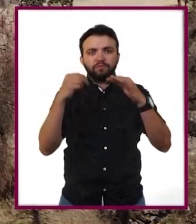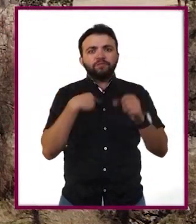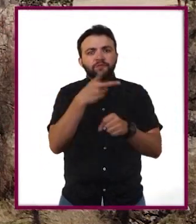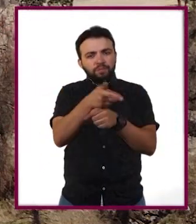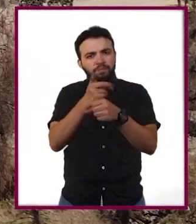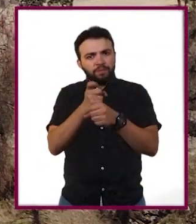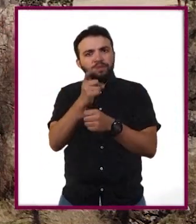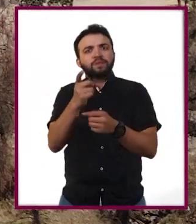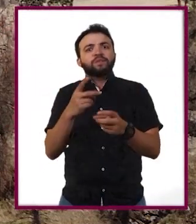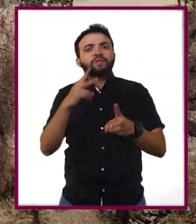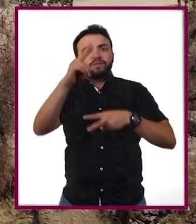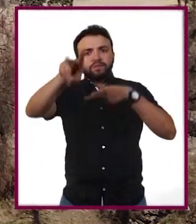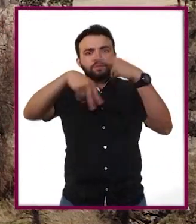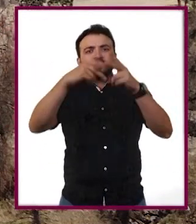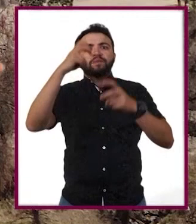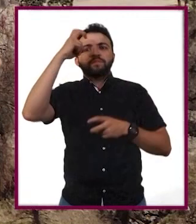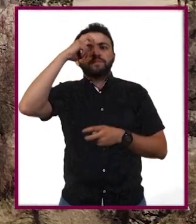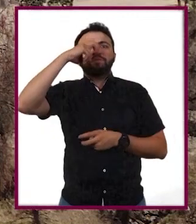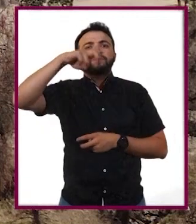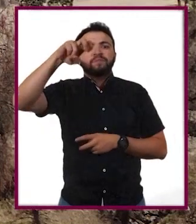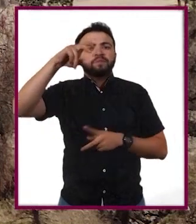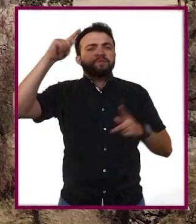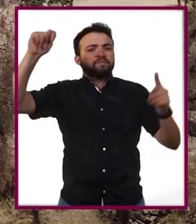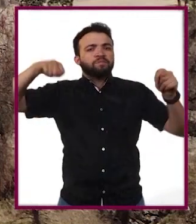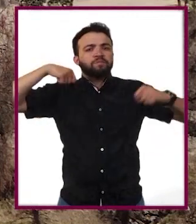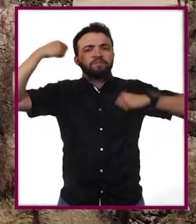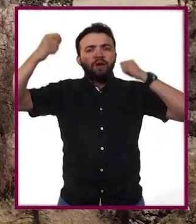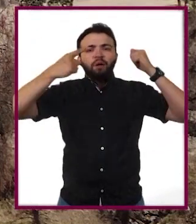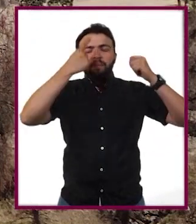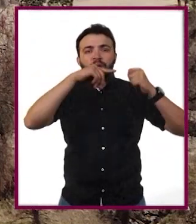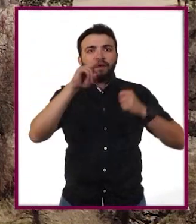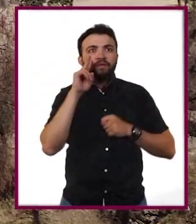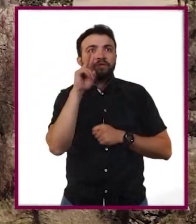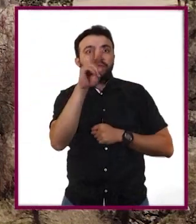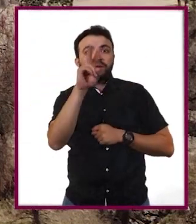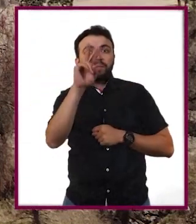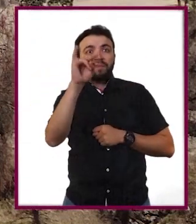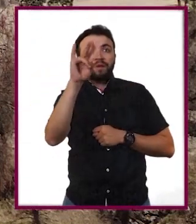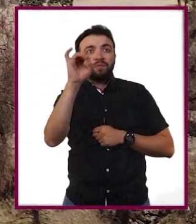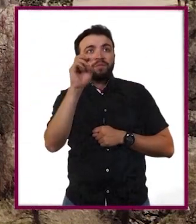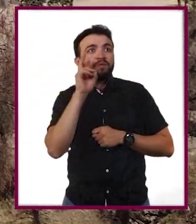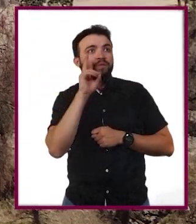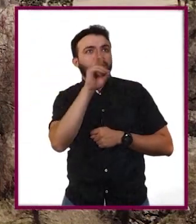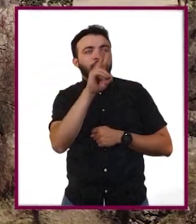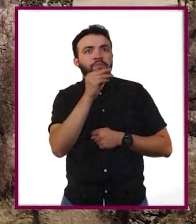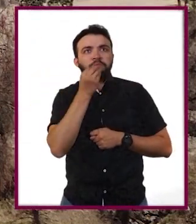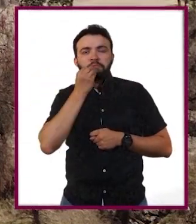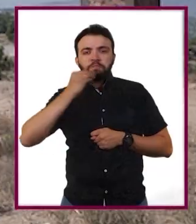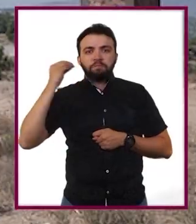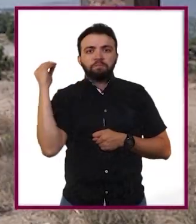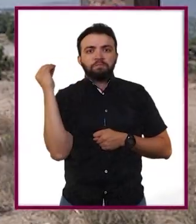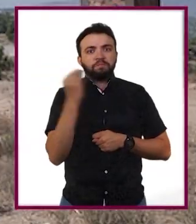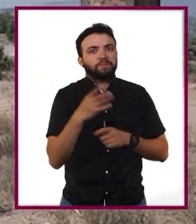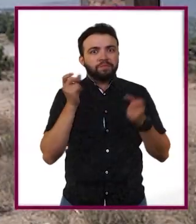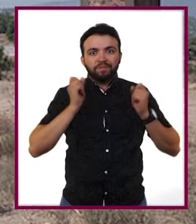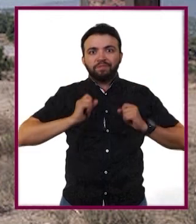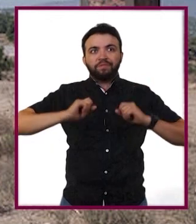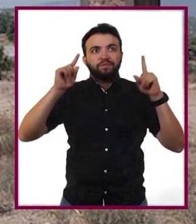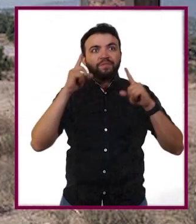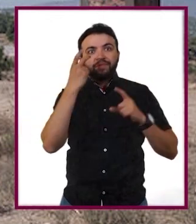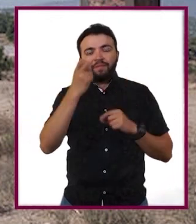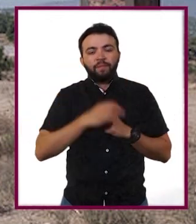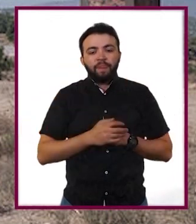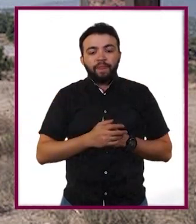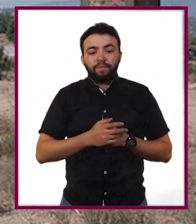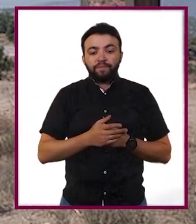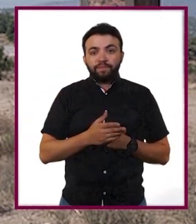familia por algunos de sus tramos para que, en vivo, puedan darse cuenta de la magnitud de esta obra. Nuestro programa